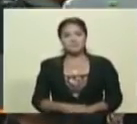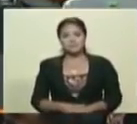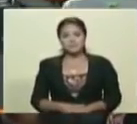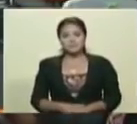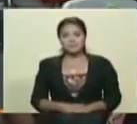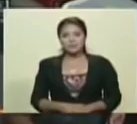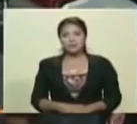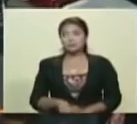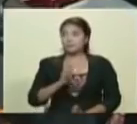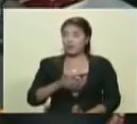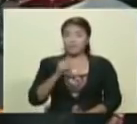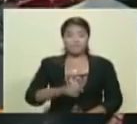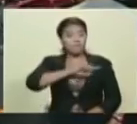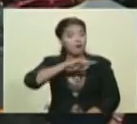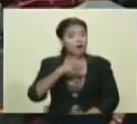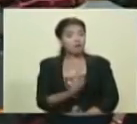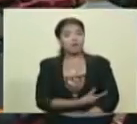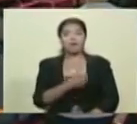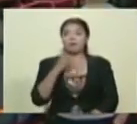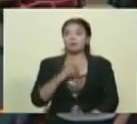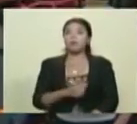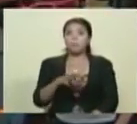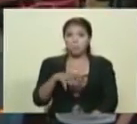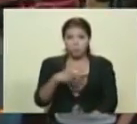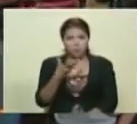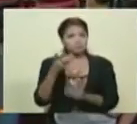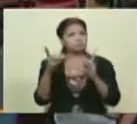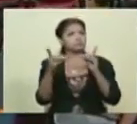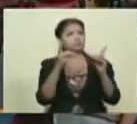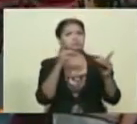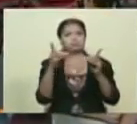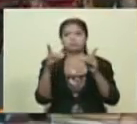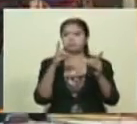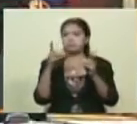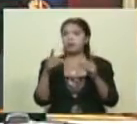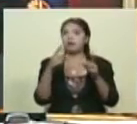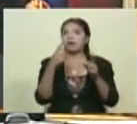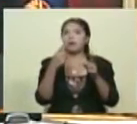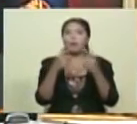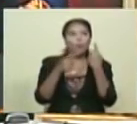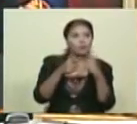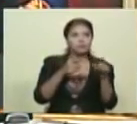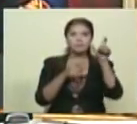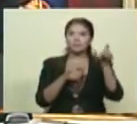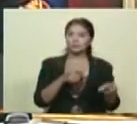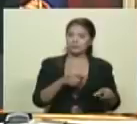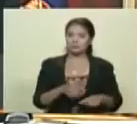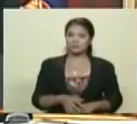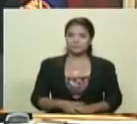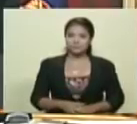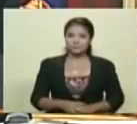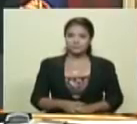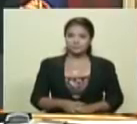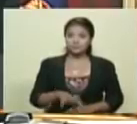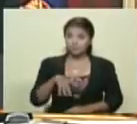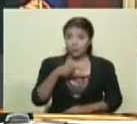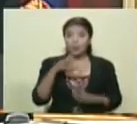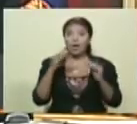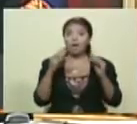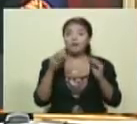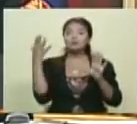Hay que ser valiente para dialogar con el diferente. Y para hablar de